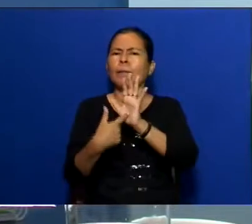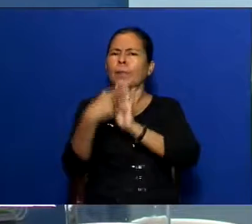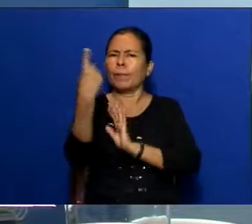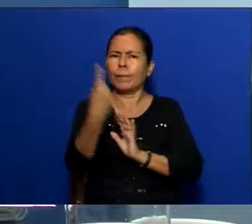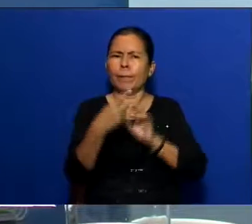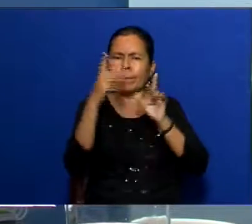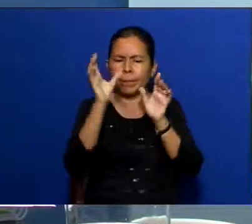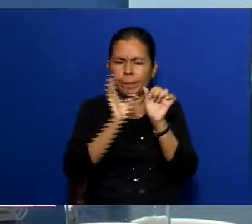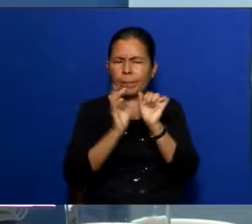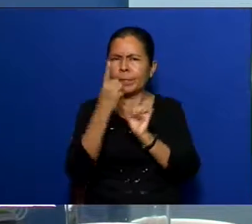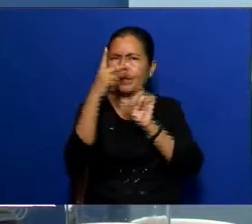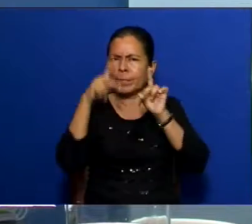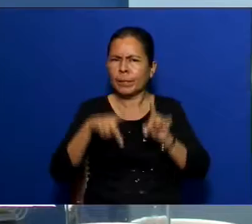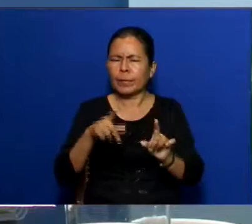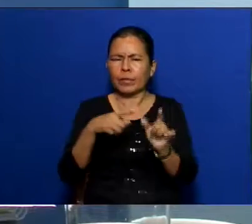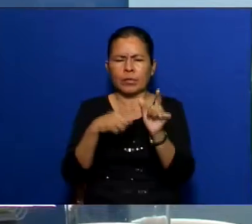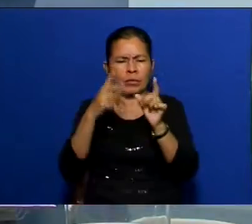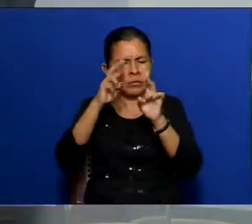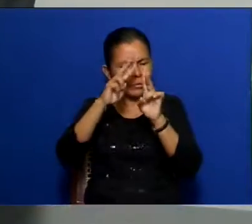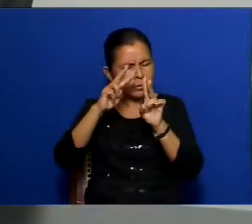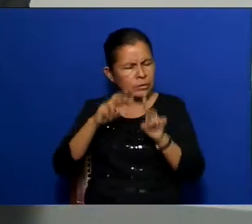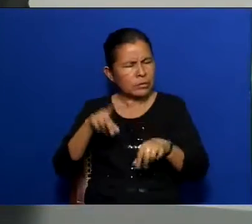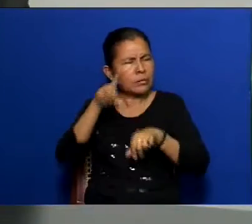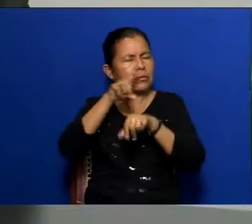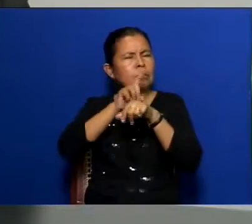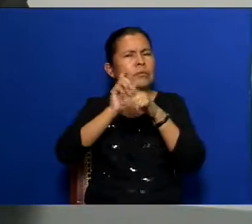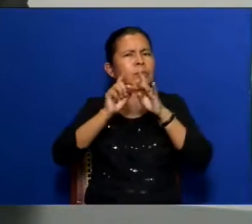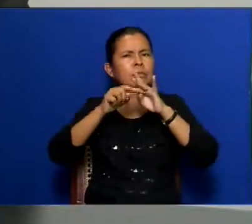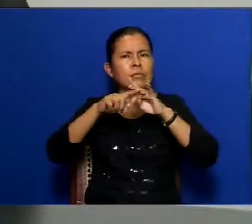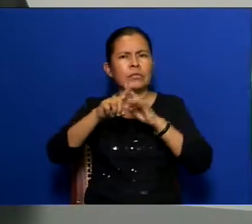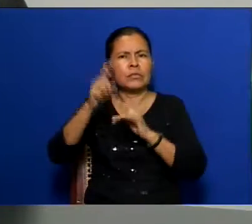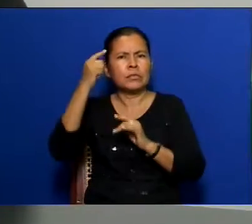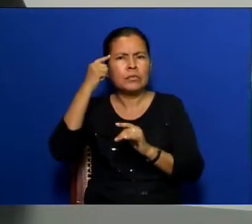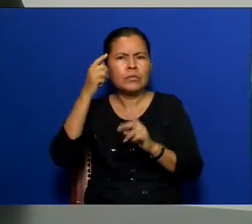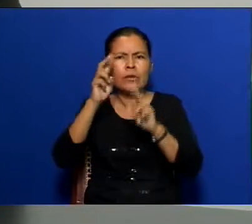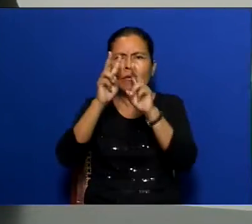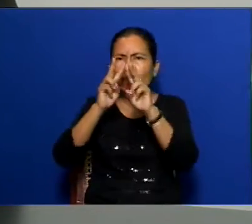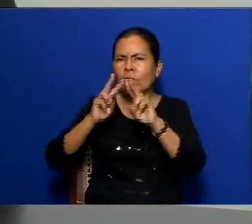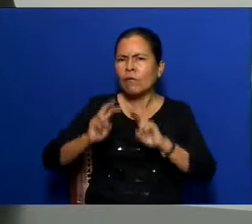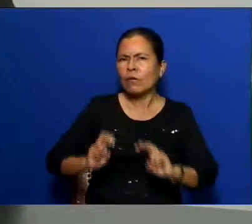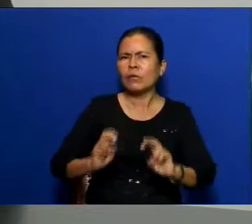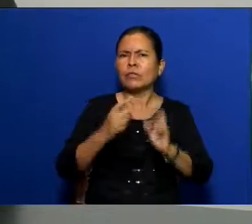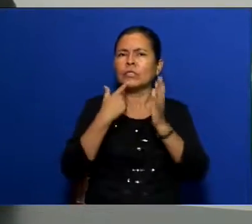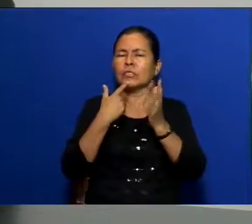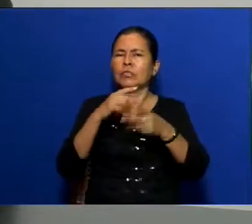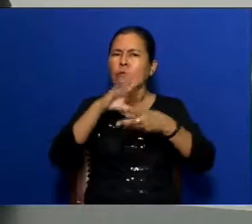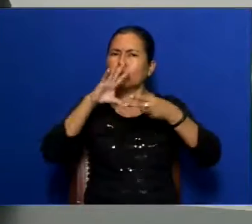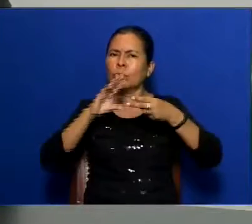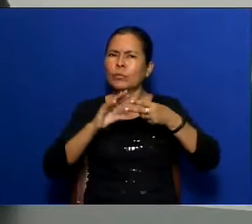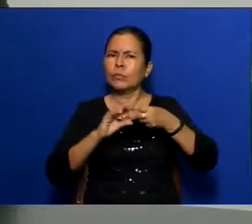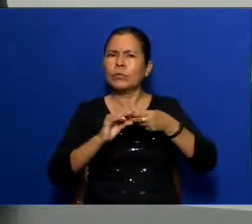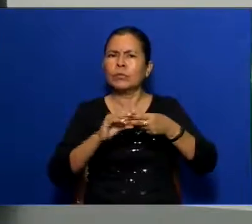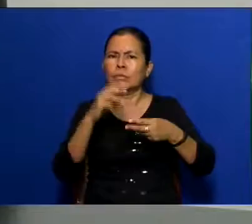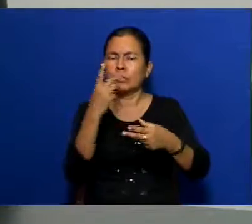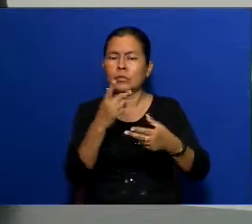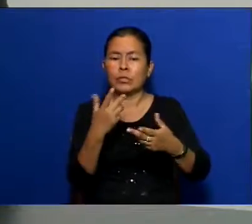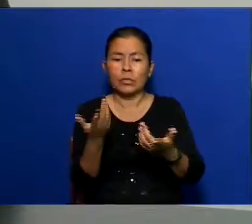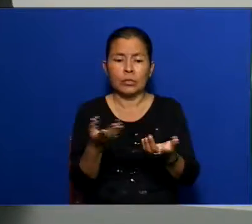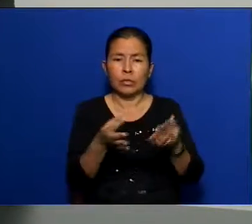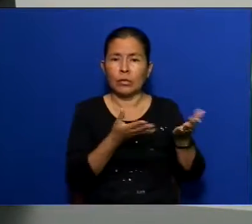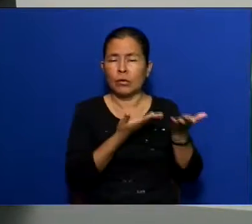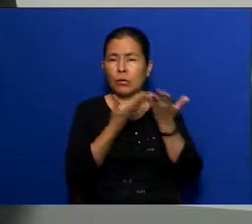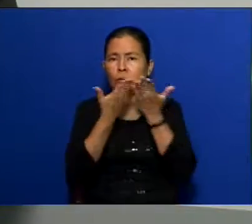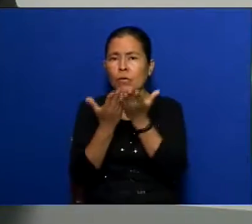estos delitos, se hace una pericia médica y se hace una pericia psicológica, y con ello nosotros le aportamos al sistema